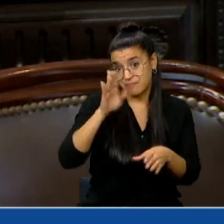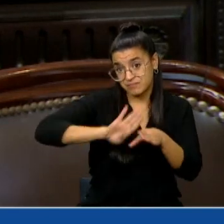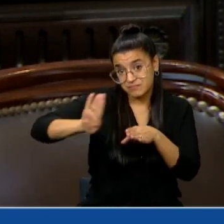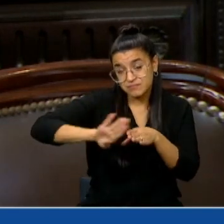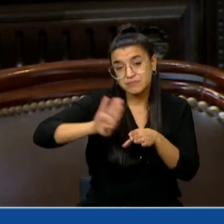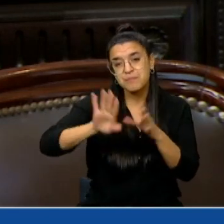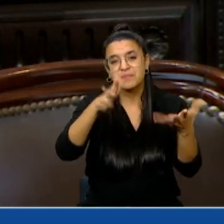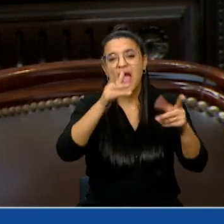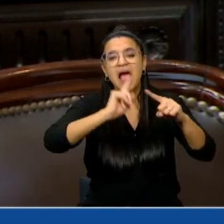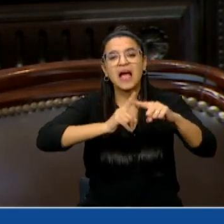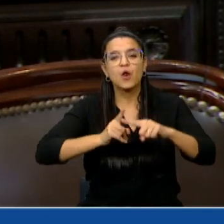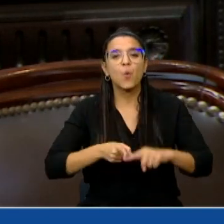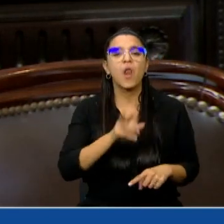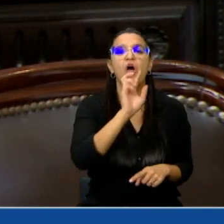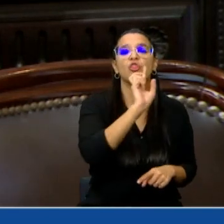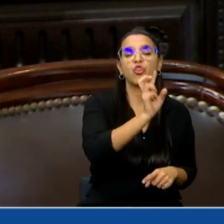la cotización del dólar